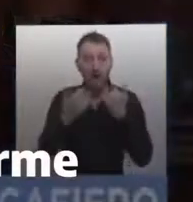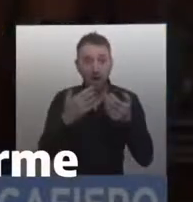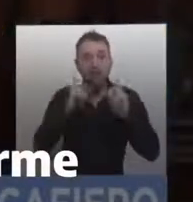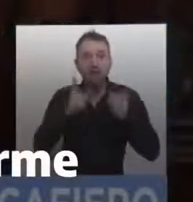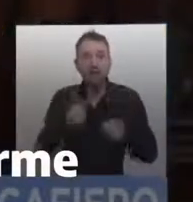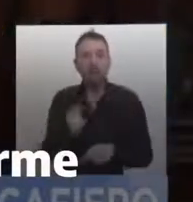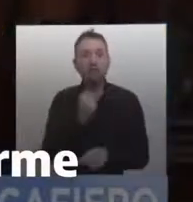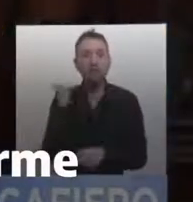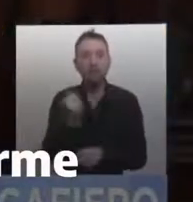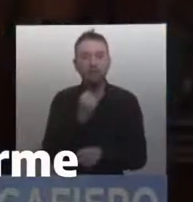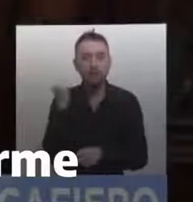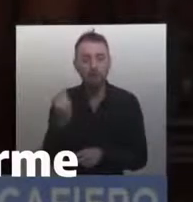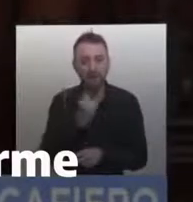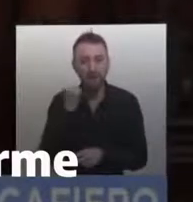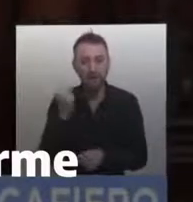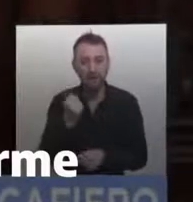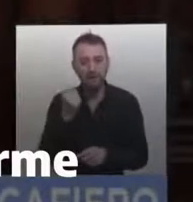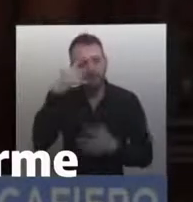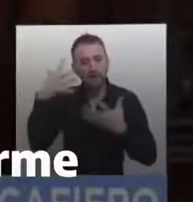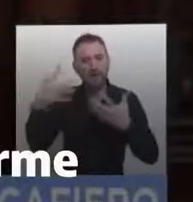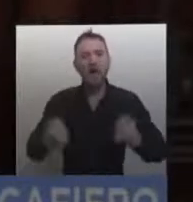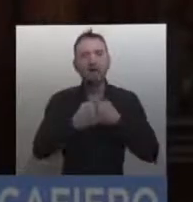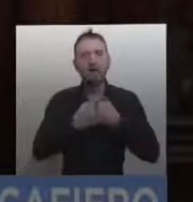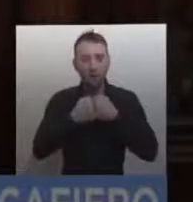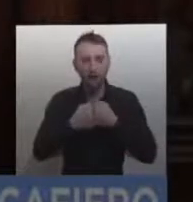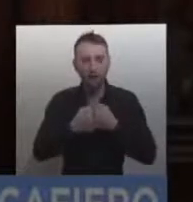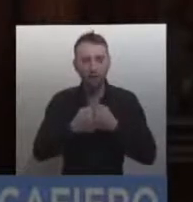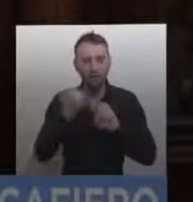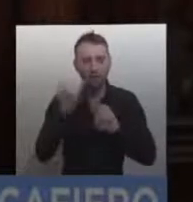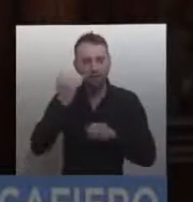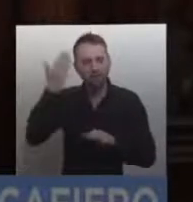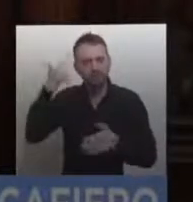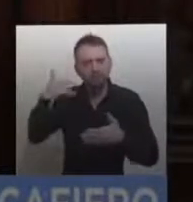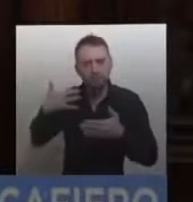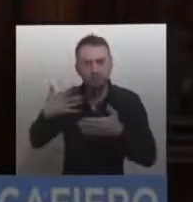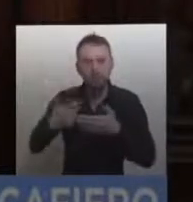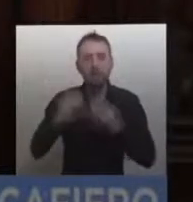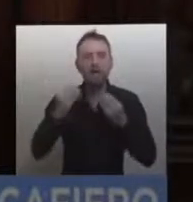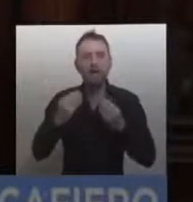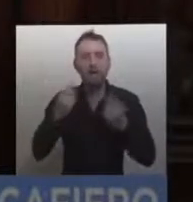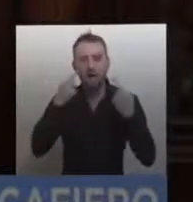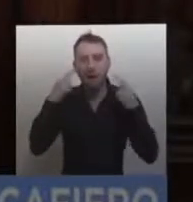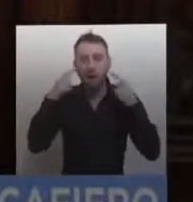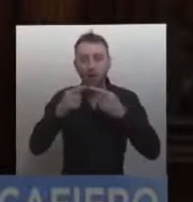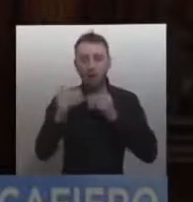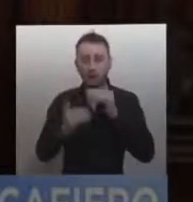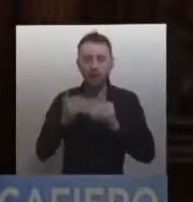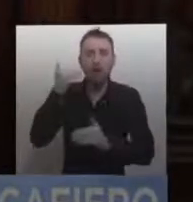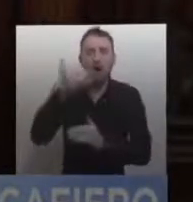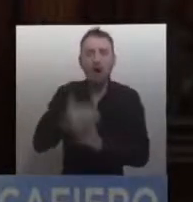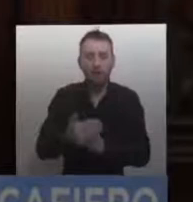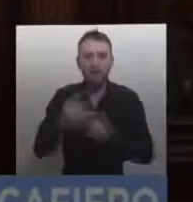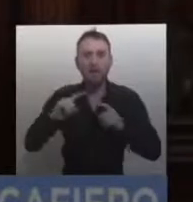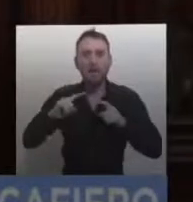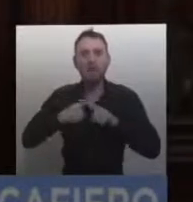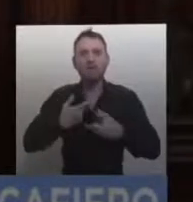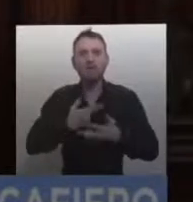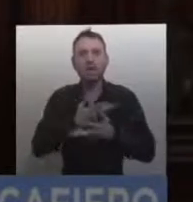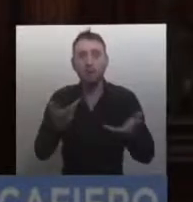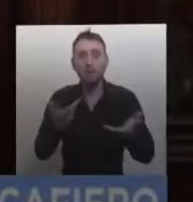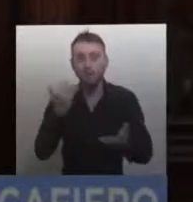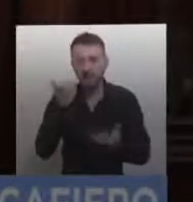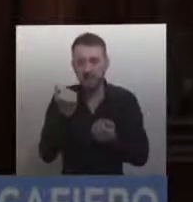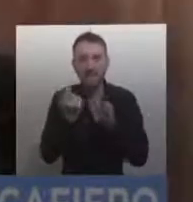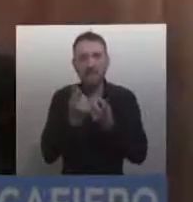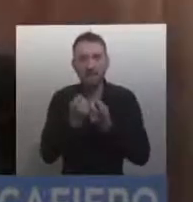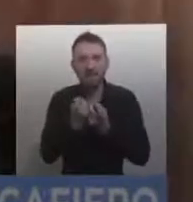y fundamentalmente el marco de acuerdos que se han tenido para avanzar en políticas públicas que han sido